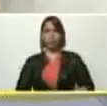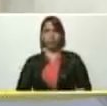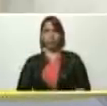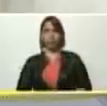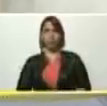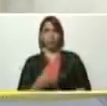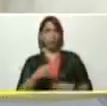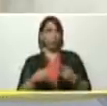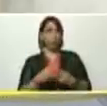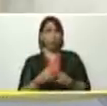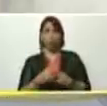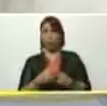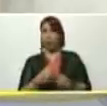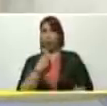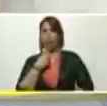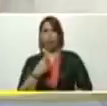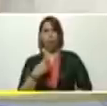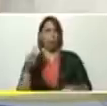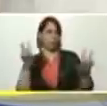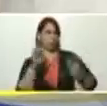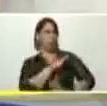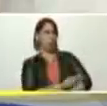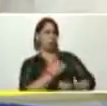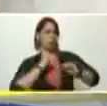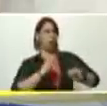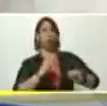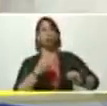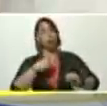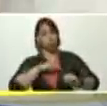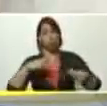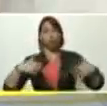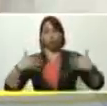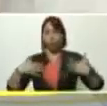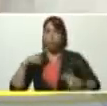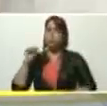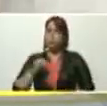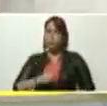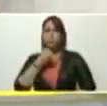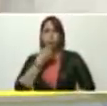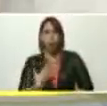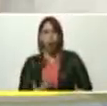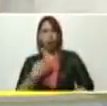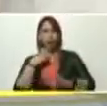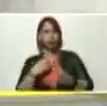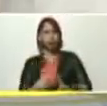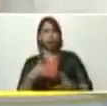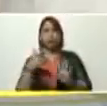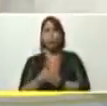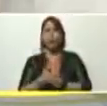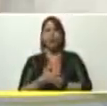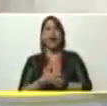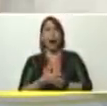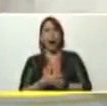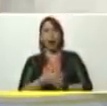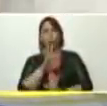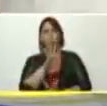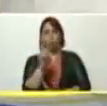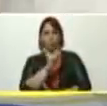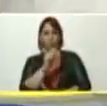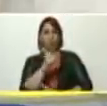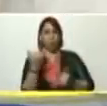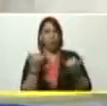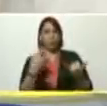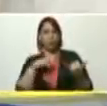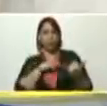Nunca cantamos victoria, pero sí nos alegramos de los buenos resultados del primer cuatrimestre. Y vamos,